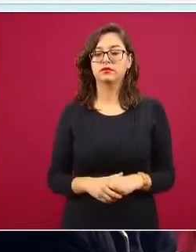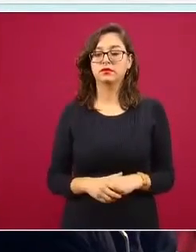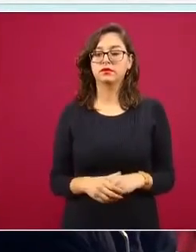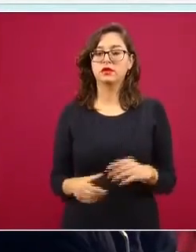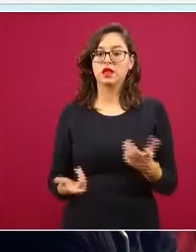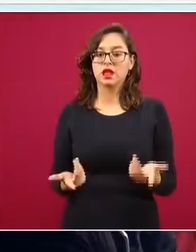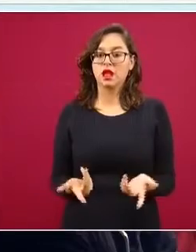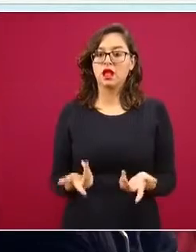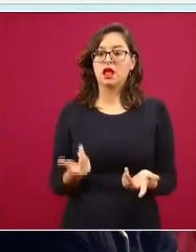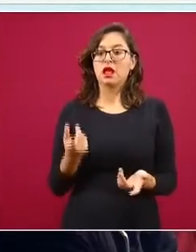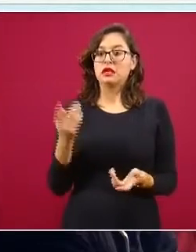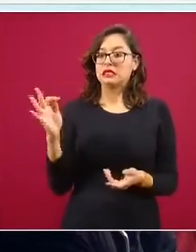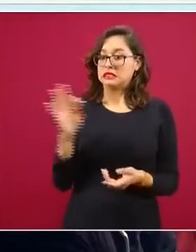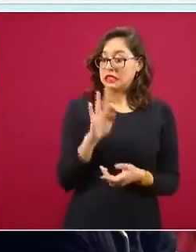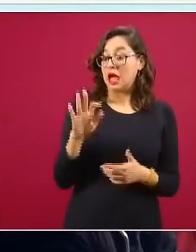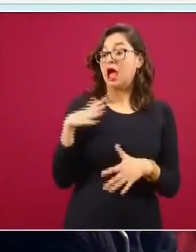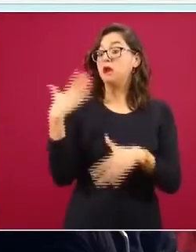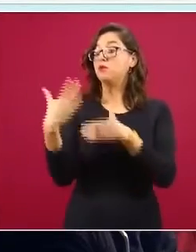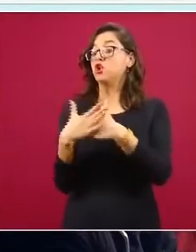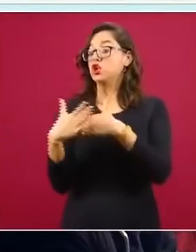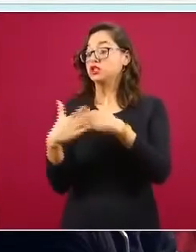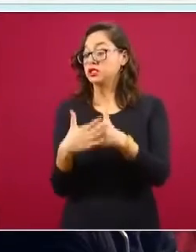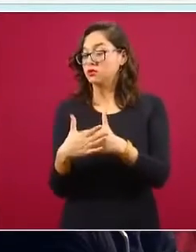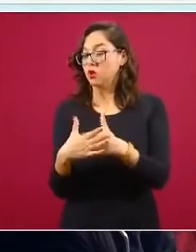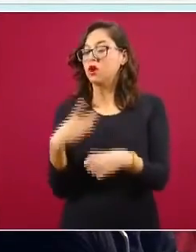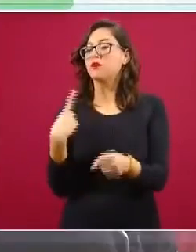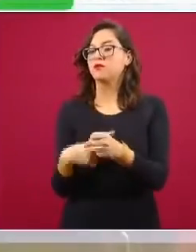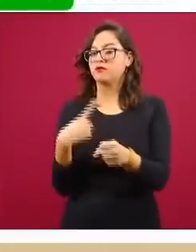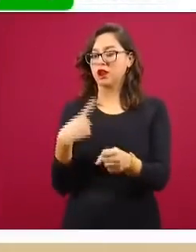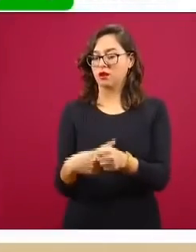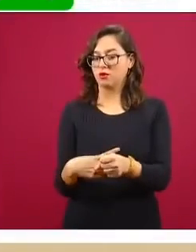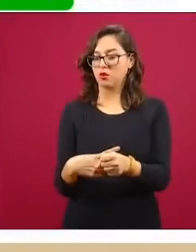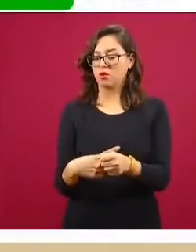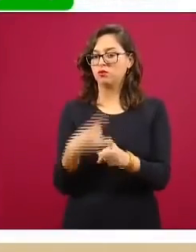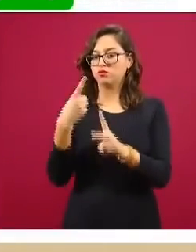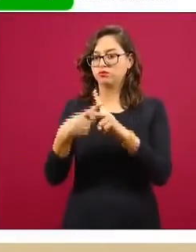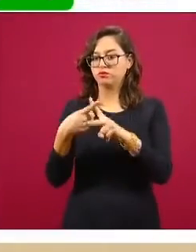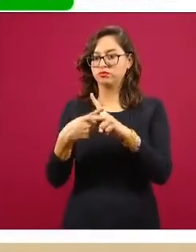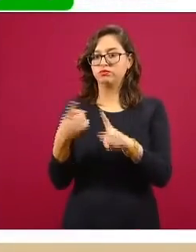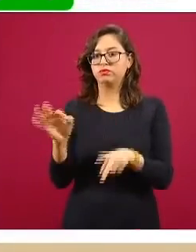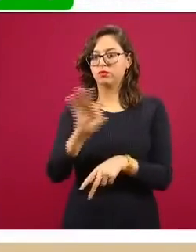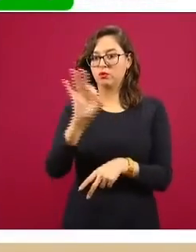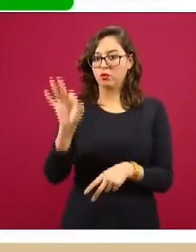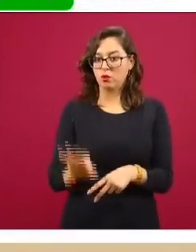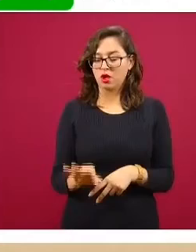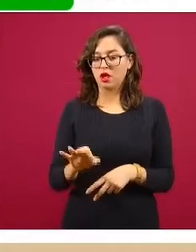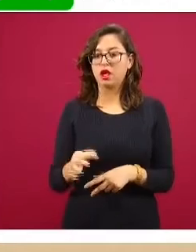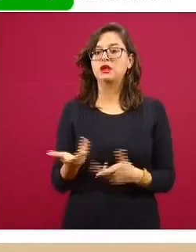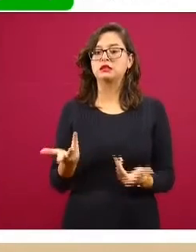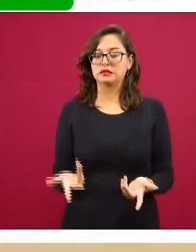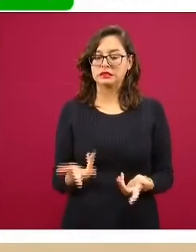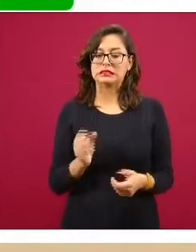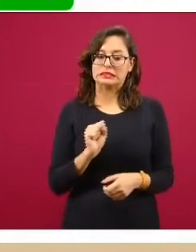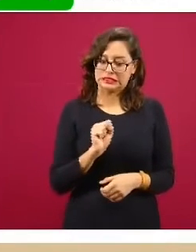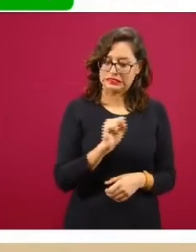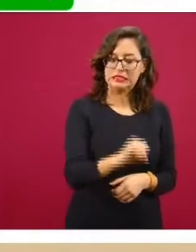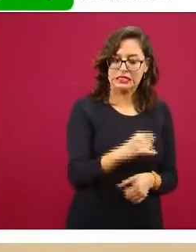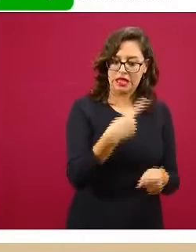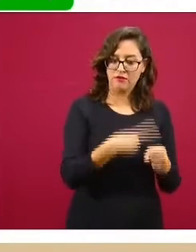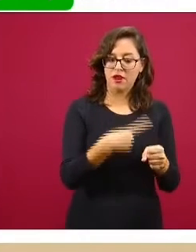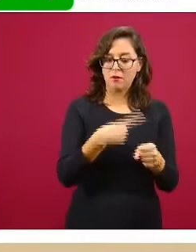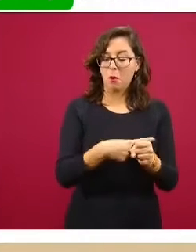ahora estamos hablando de los casos estimados. Y recuerden que los casos estimados son este grupo de casos confirmados a los que se les